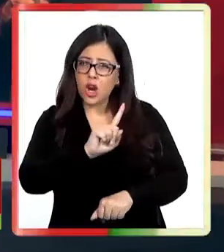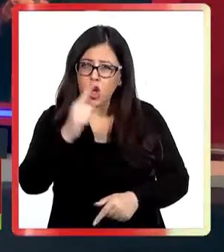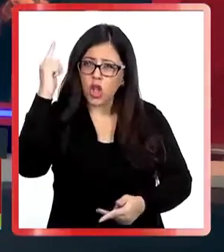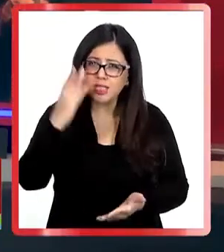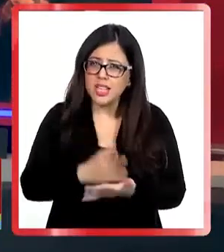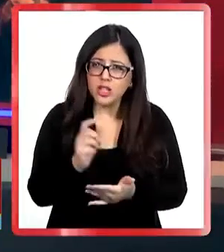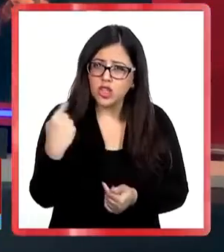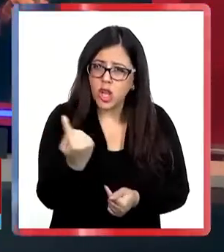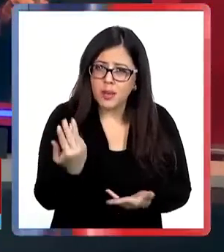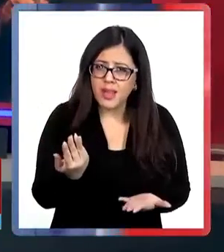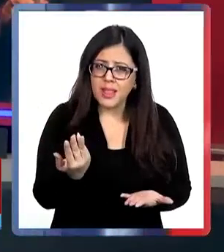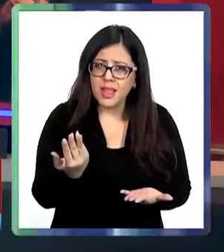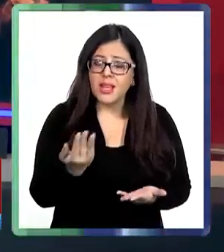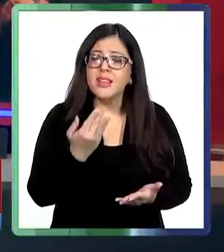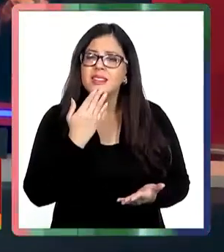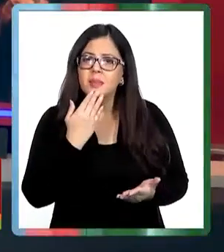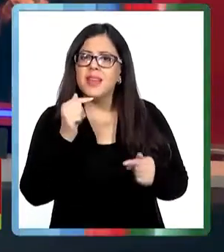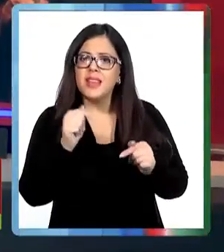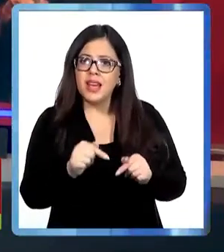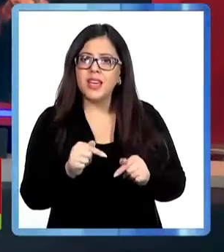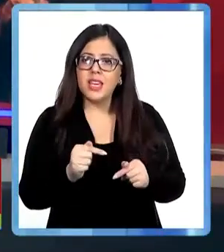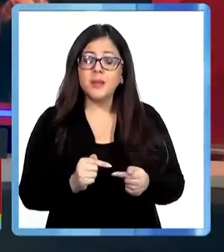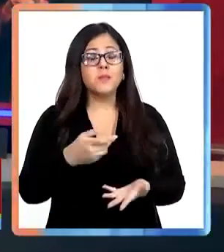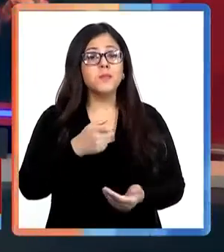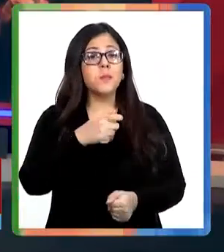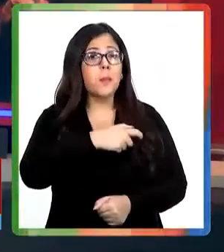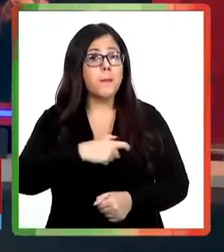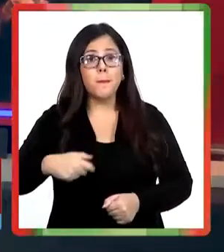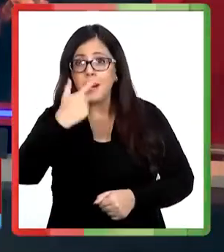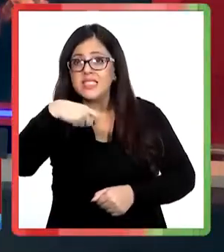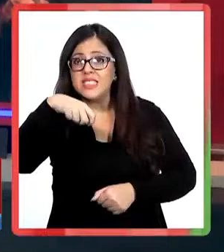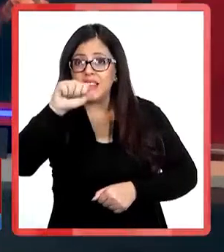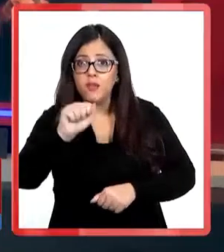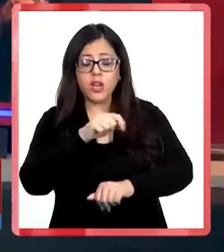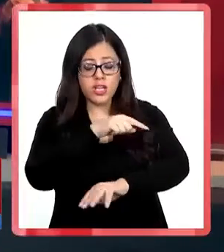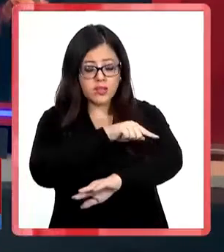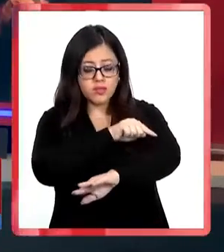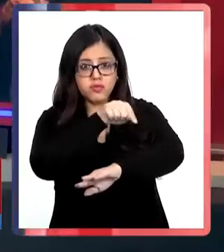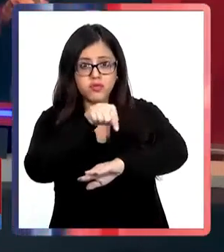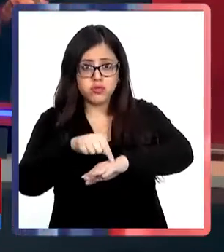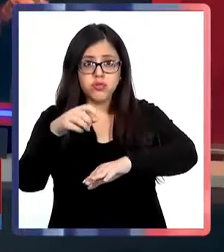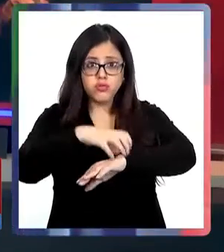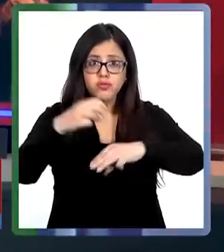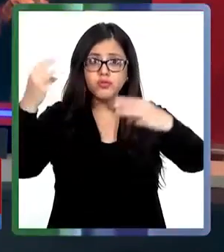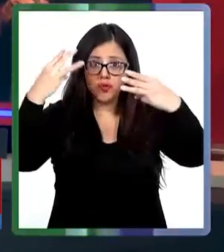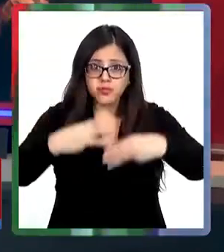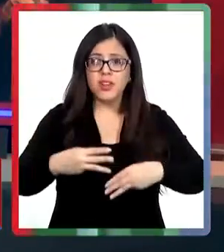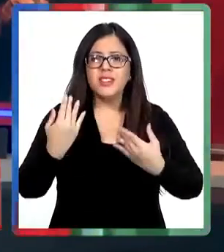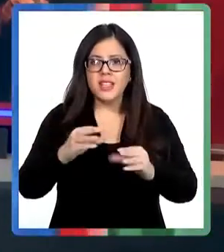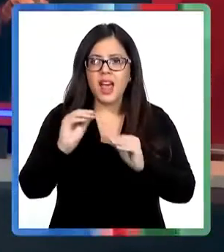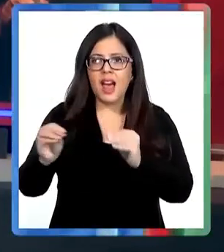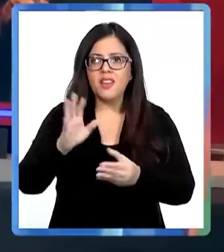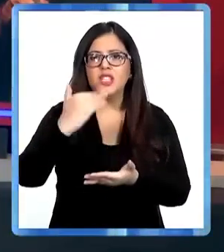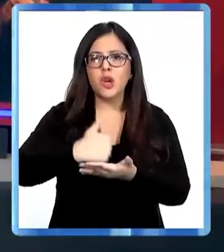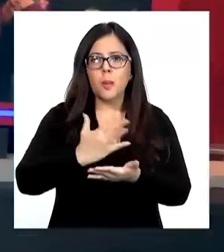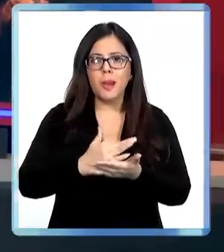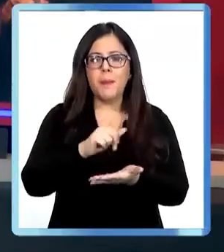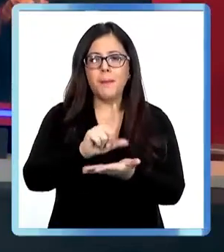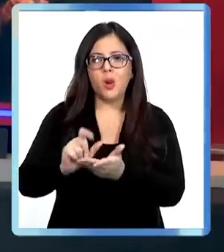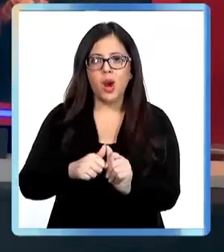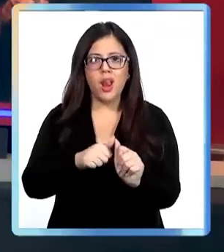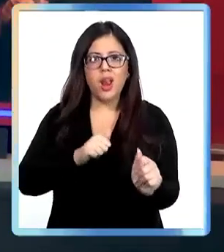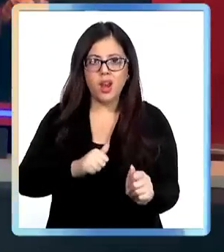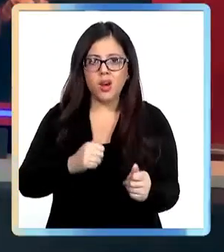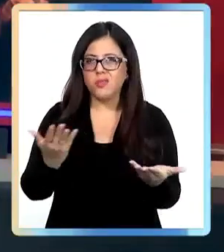En su segunda visita a las regiones en Magallanes, el presidente Gabriel Boric anunció el plan para las zonas extremas. ¿En qué consiste?